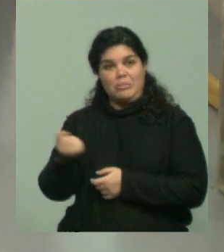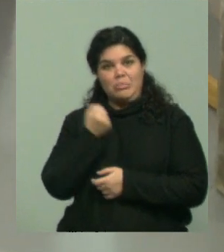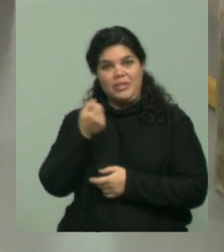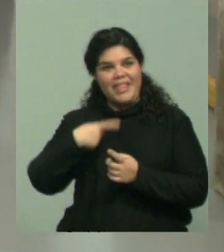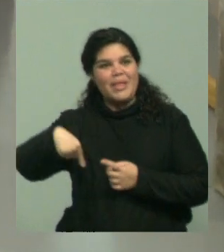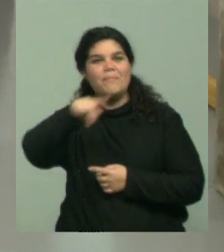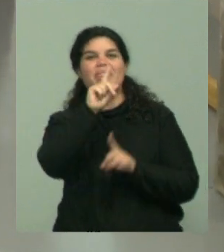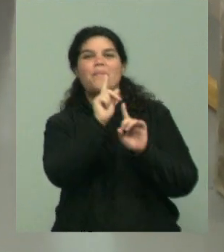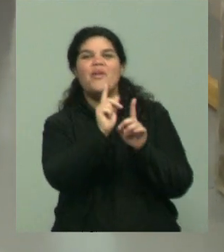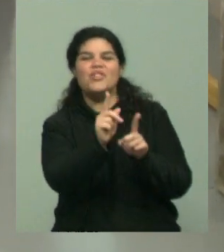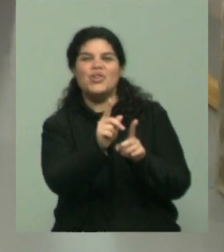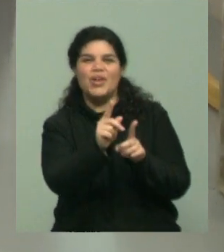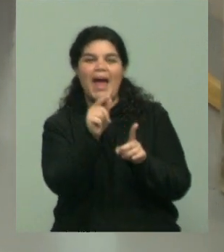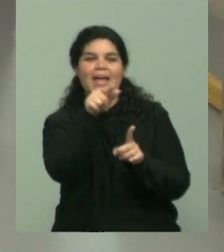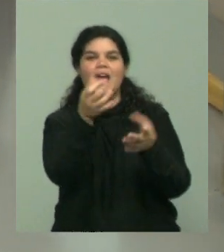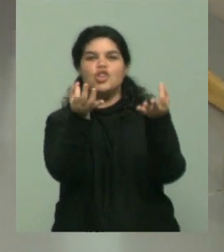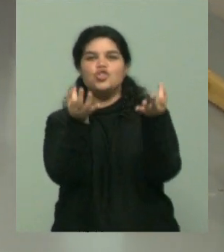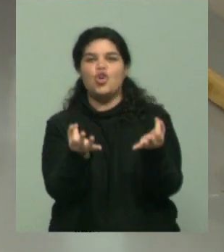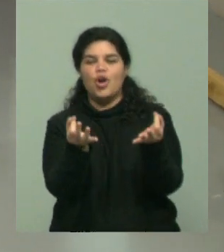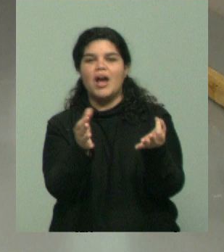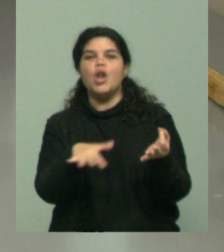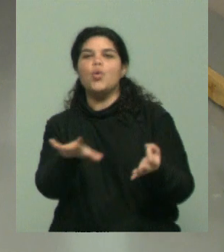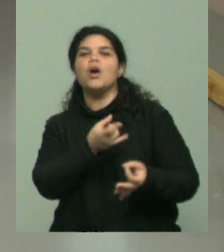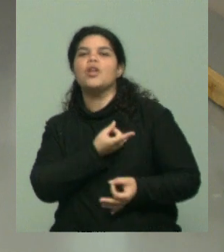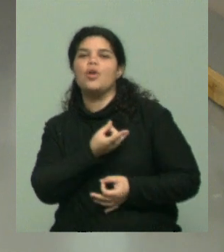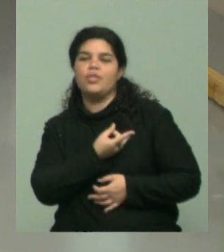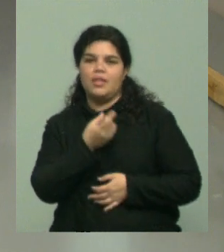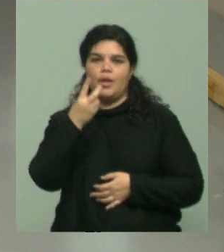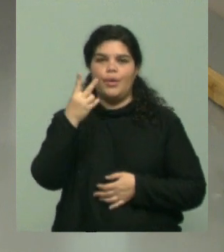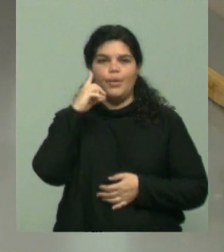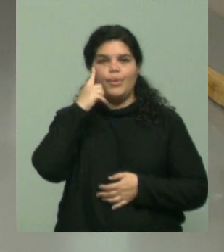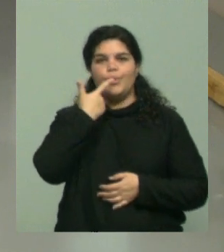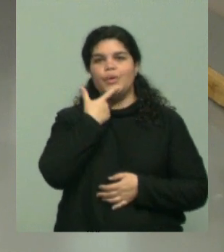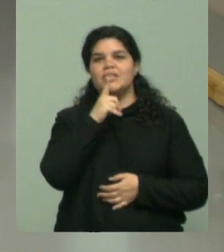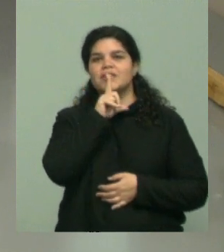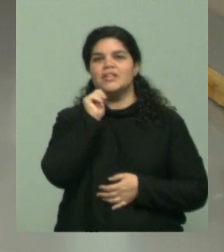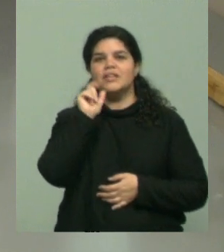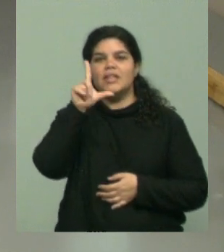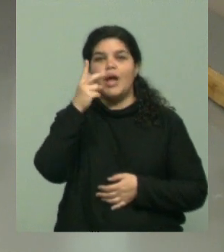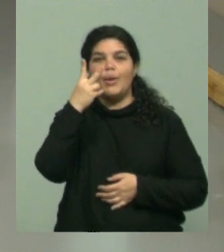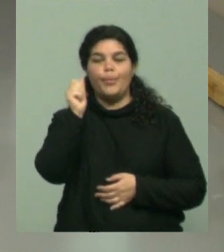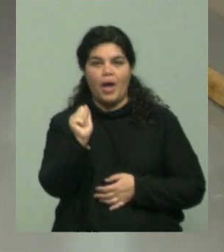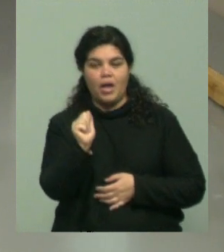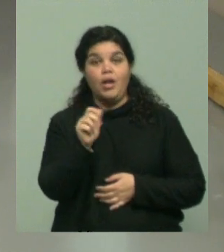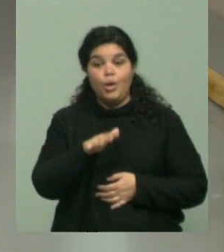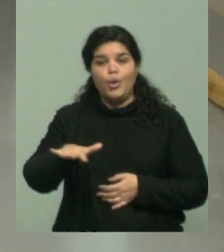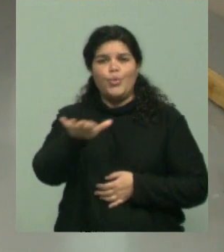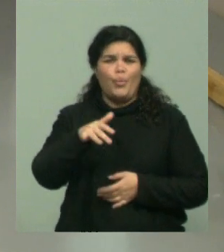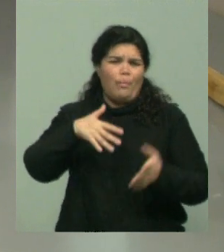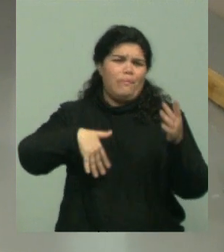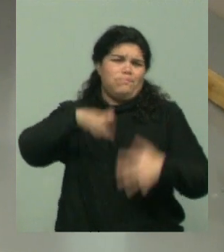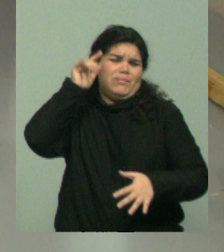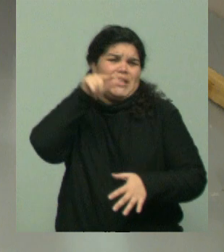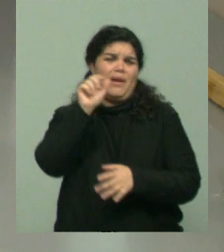Elena Clara Rodríguez, que tiene su escuela de yoga en Vistalba. Uh-huh. Una de las personas que más sabe de yoga en la Argentina. Es un